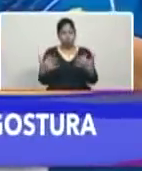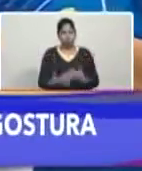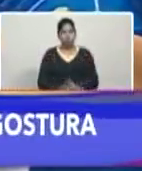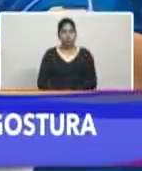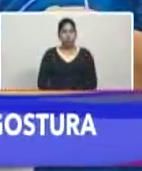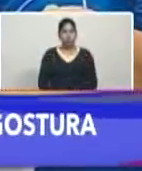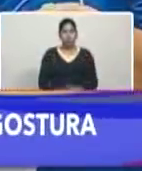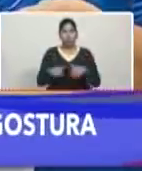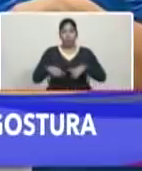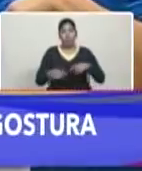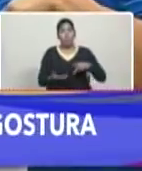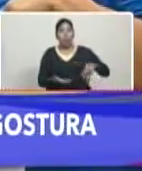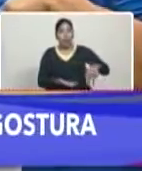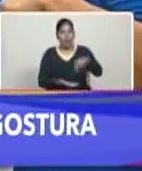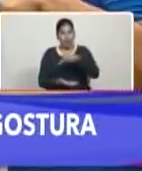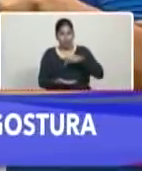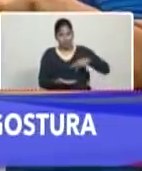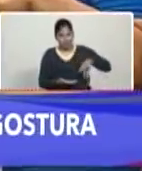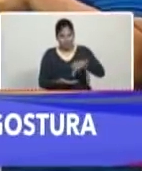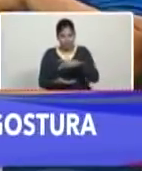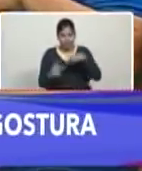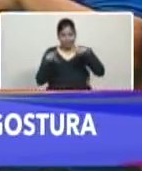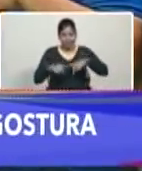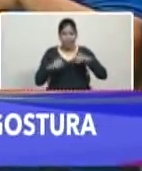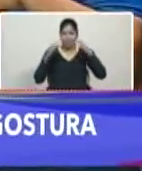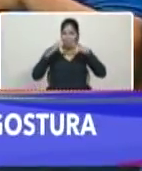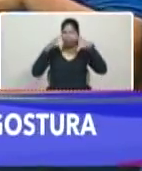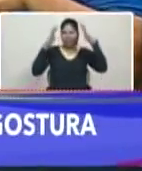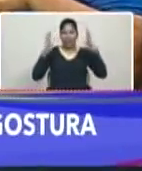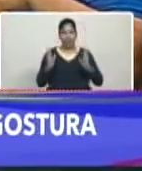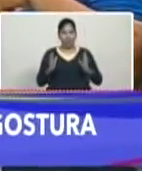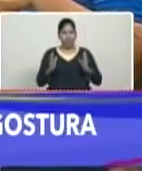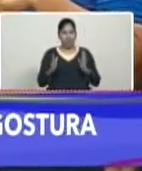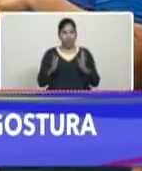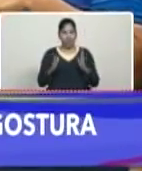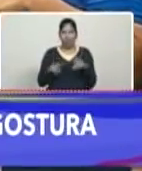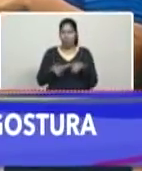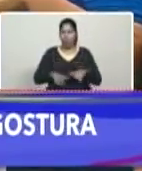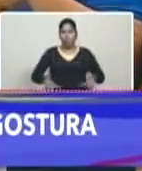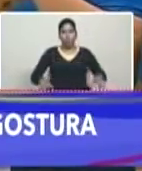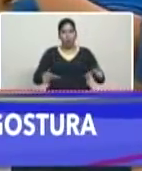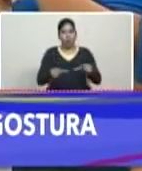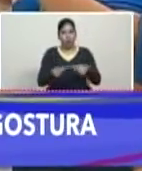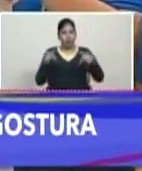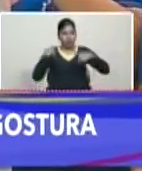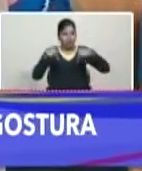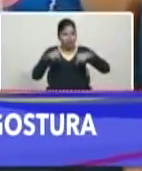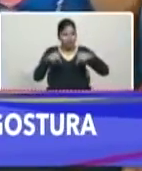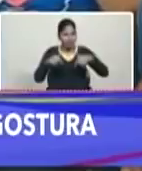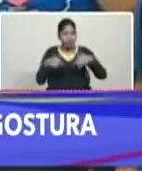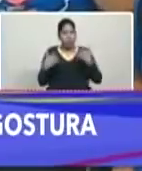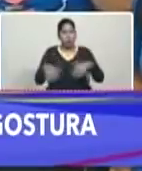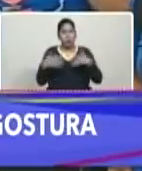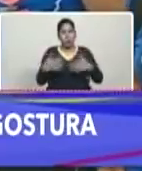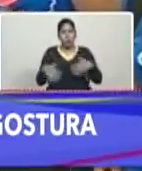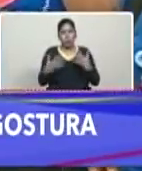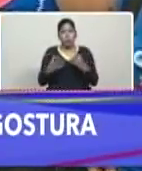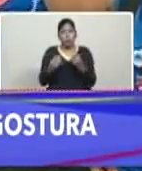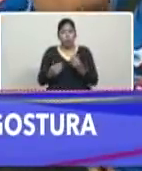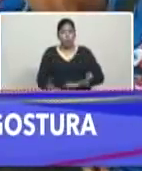en esta plaza, en esta casa, en este lugar lleno de